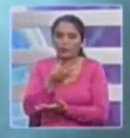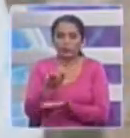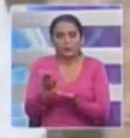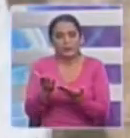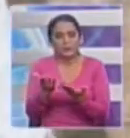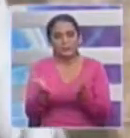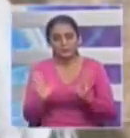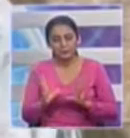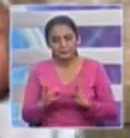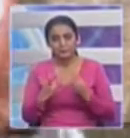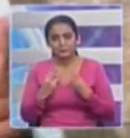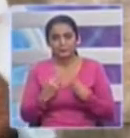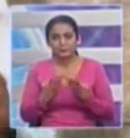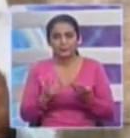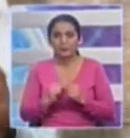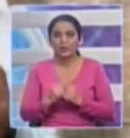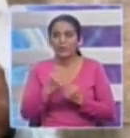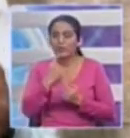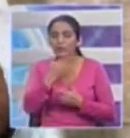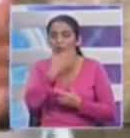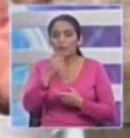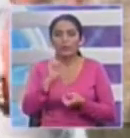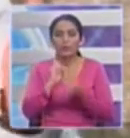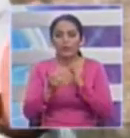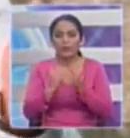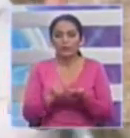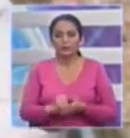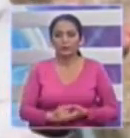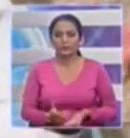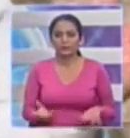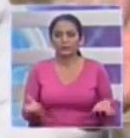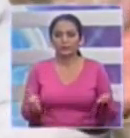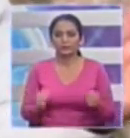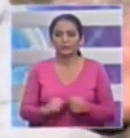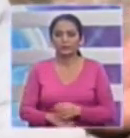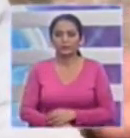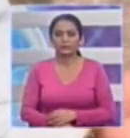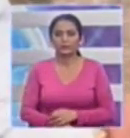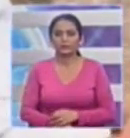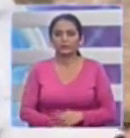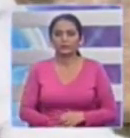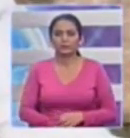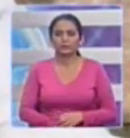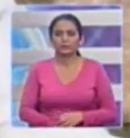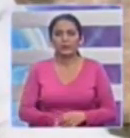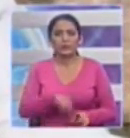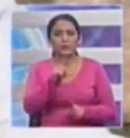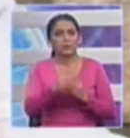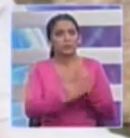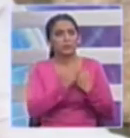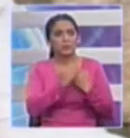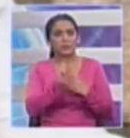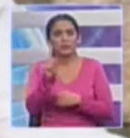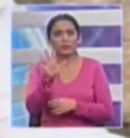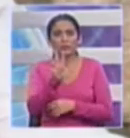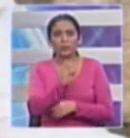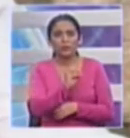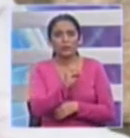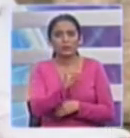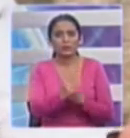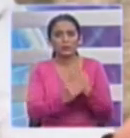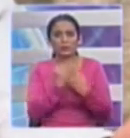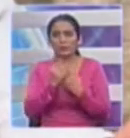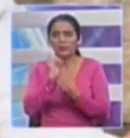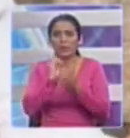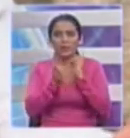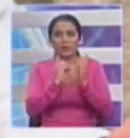diálogo, pero con otras características. ¿Por qué voy a dar preferencia? Tengo 150 invitaciones para diálogos. ¿Por